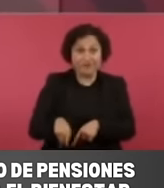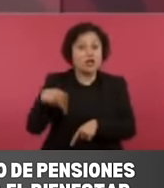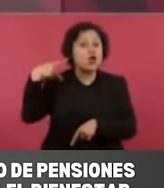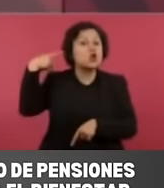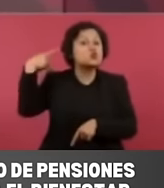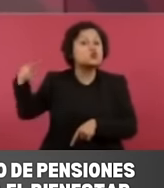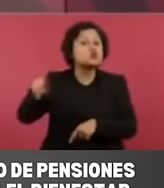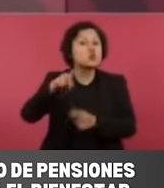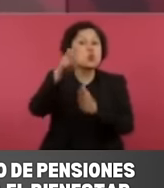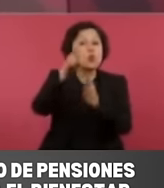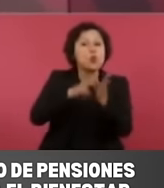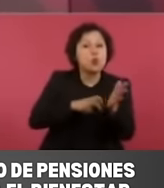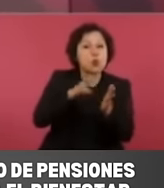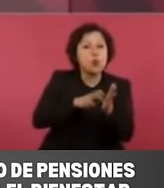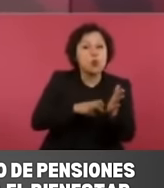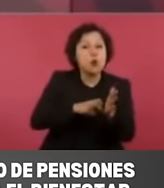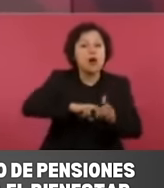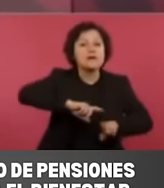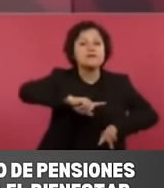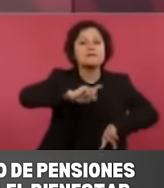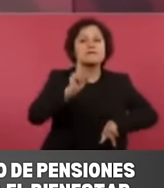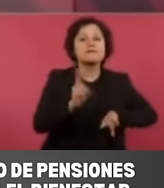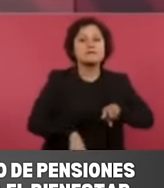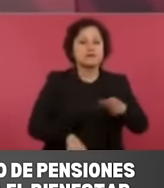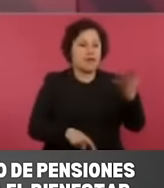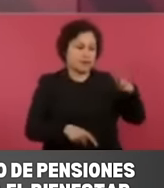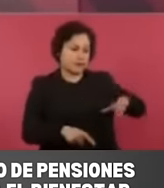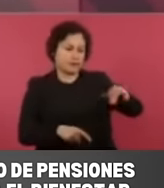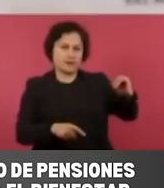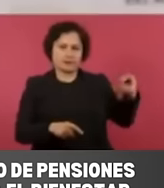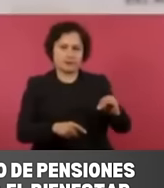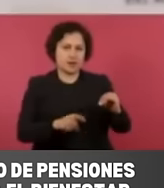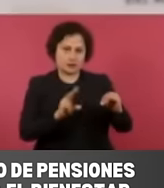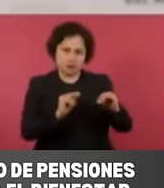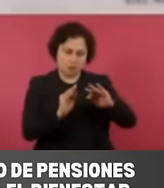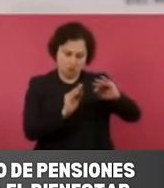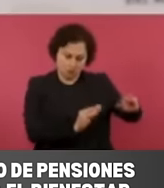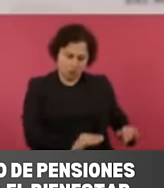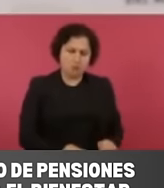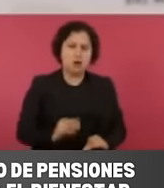¿qué hace después